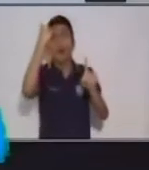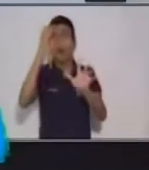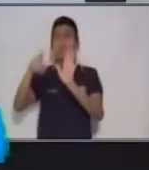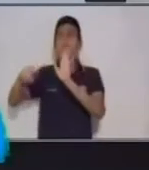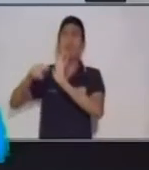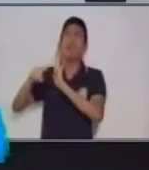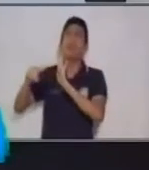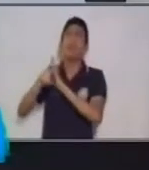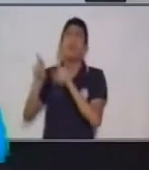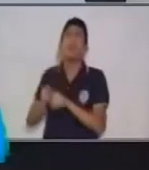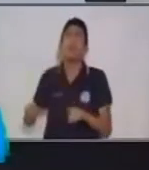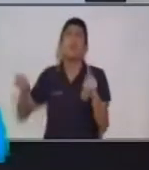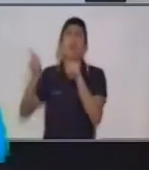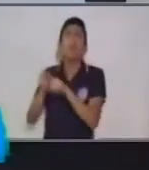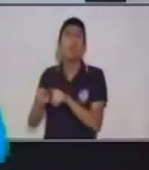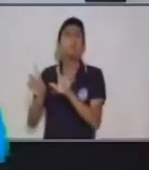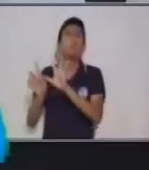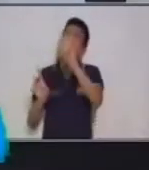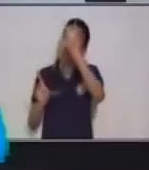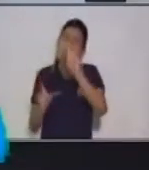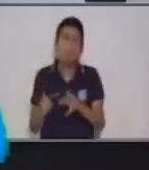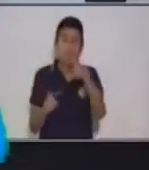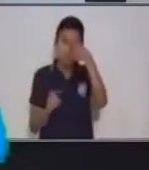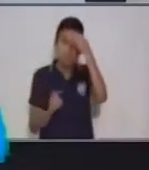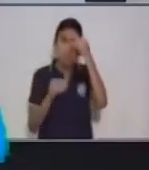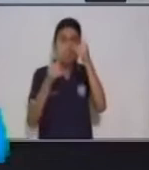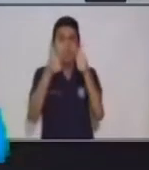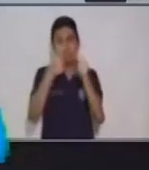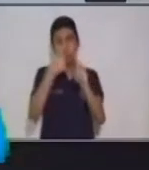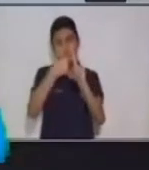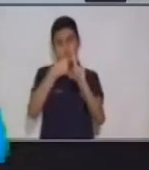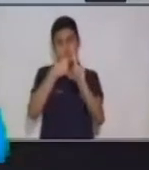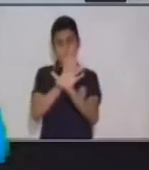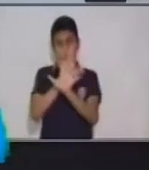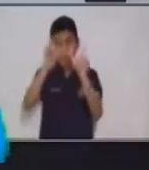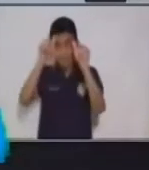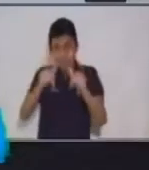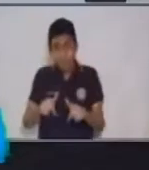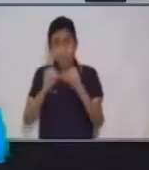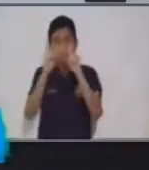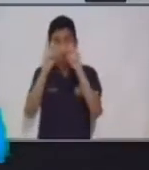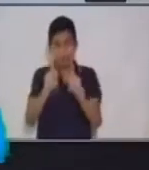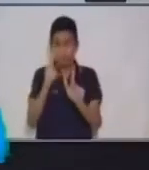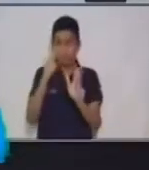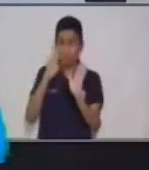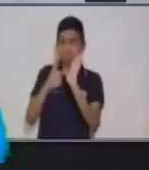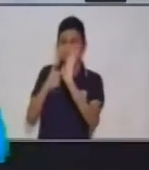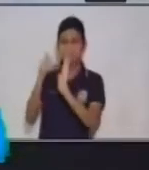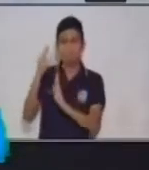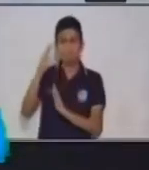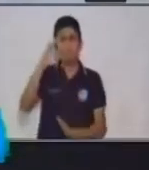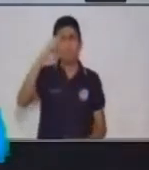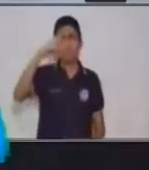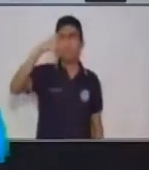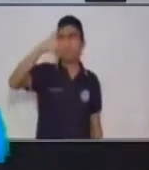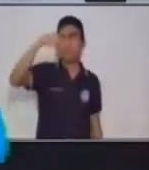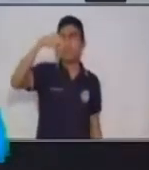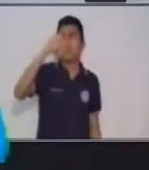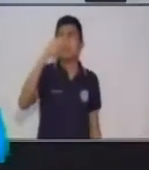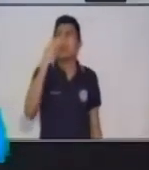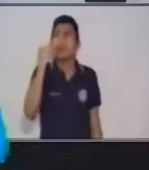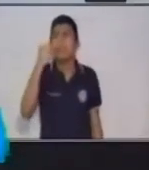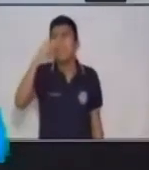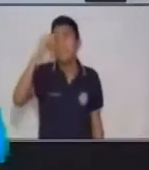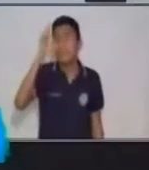esto seguro veremos todo esto de una forma diferente. Y te cuento, para esta clase hoy nos acompaña Panchito. ¡Hola! ¡Hola a todos